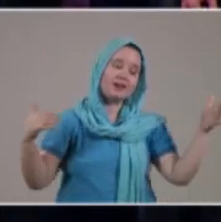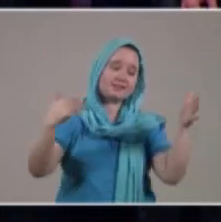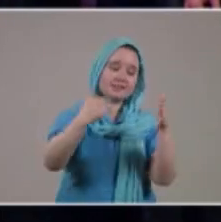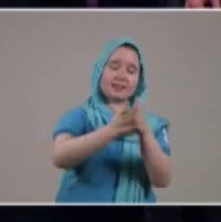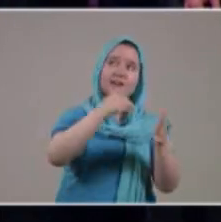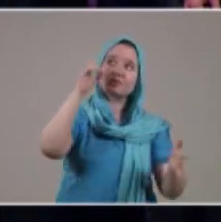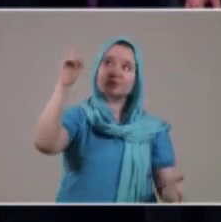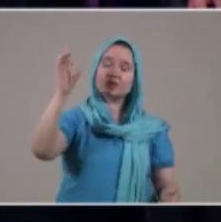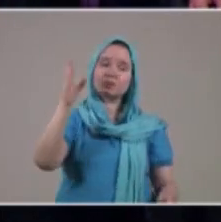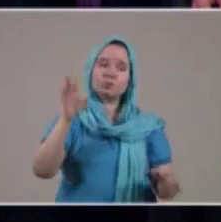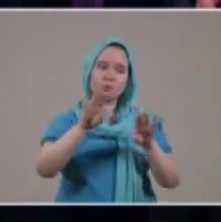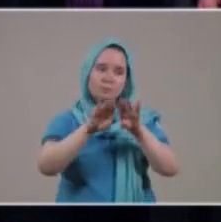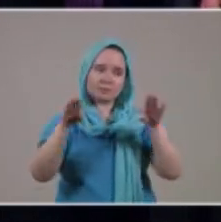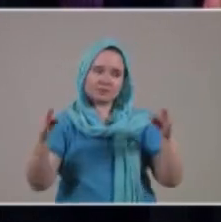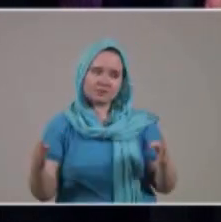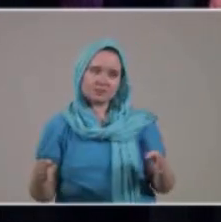mesa,